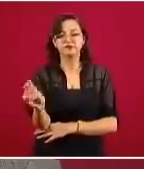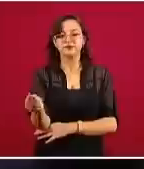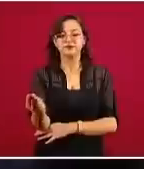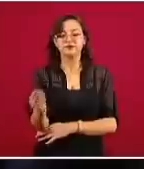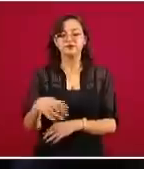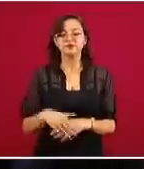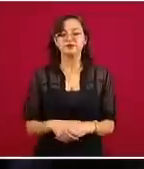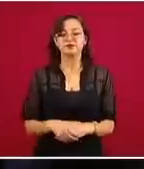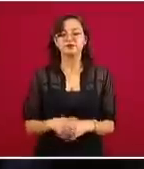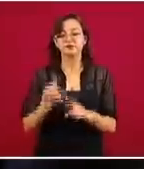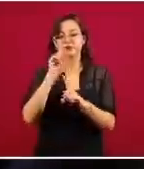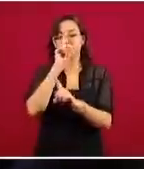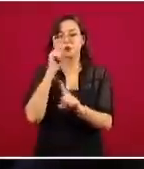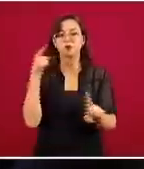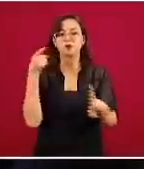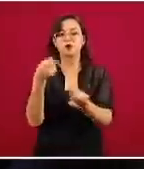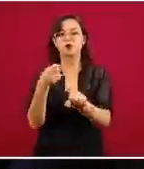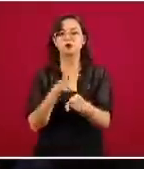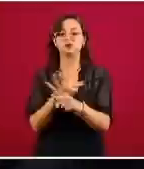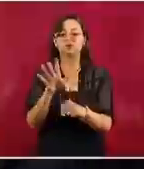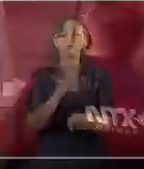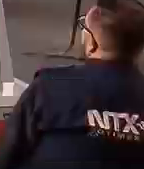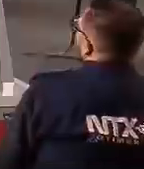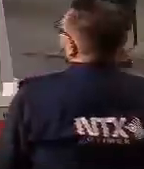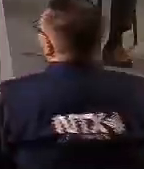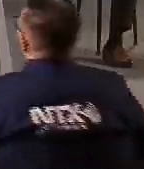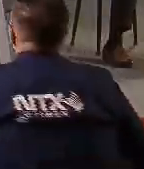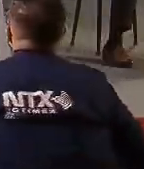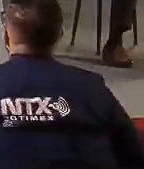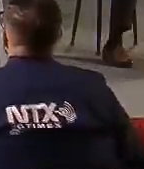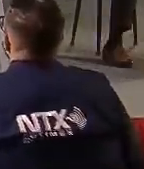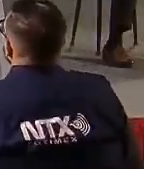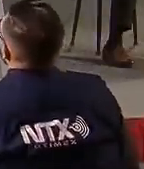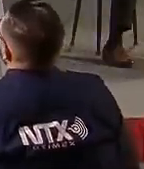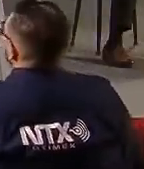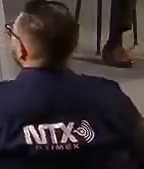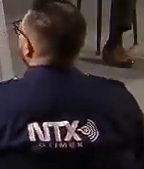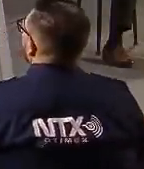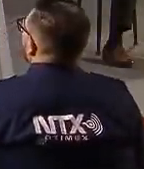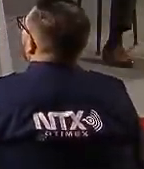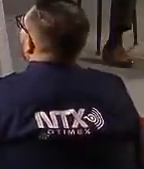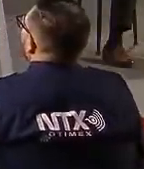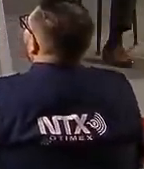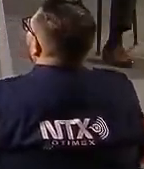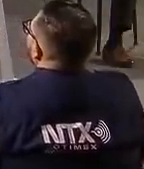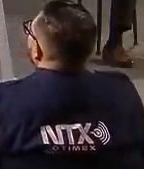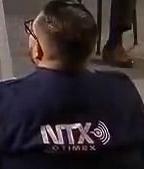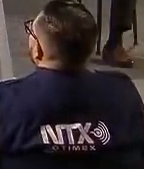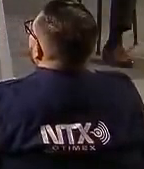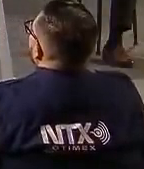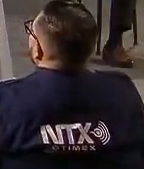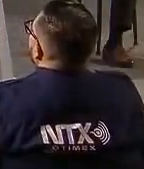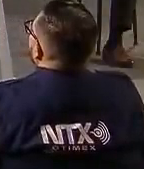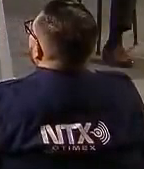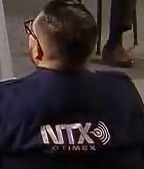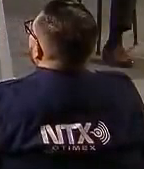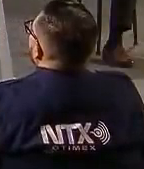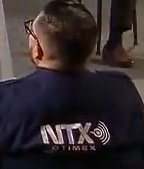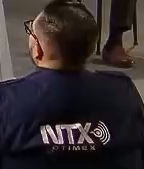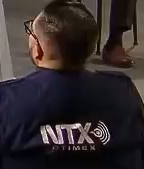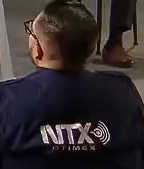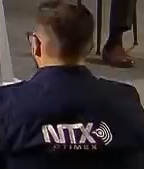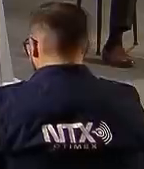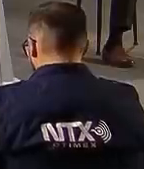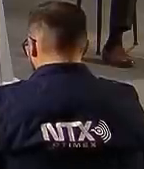con el propósito de conservar la intensidad de las medidas de mitigación que están dando resultados y que,